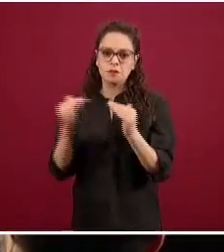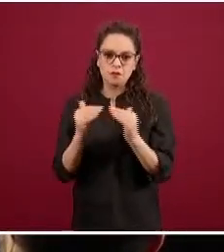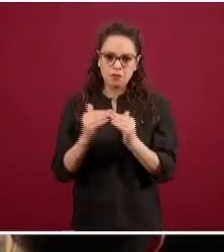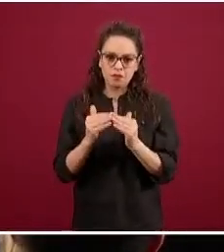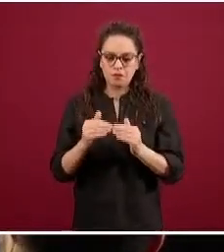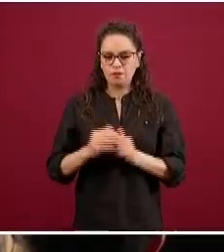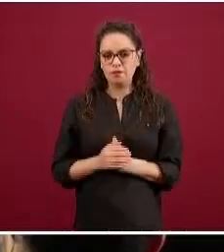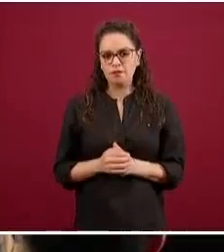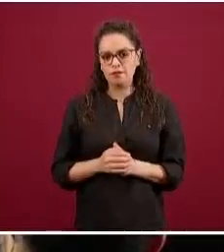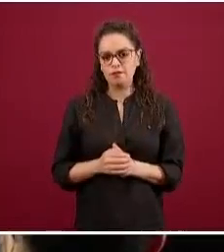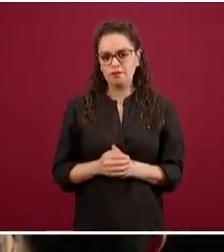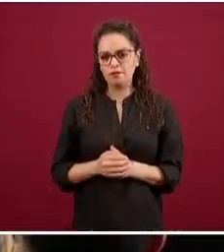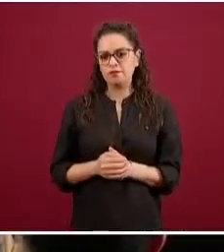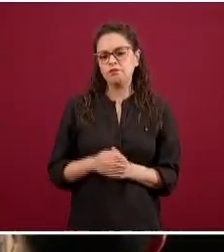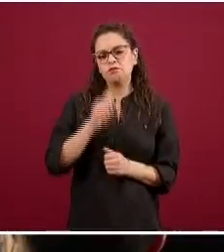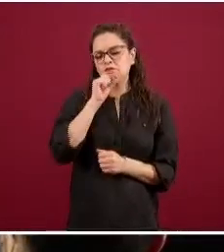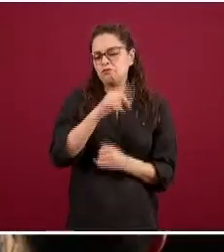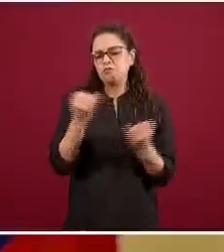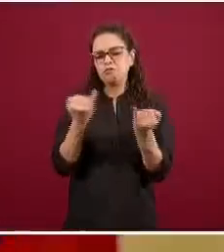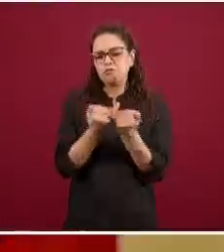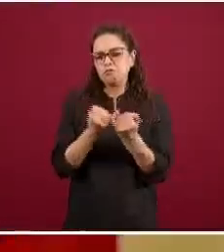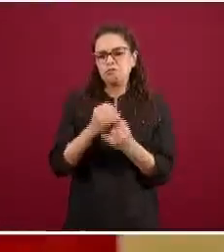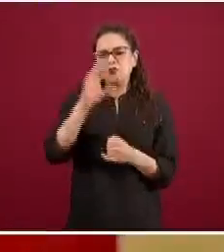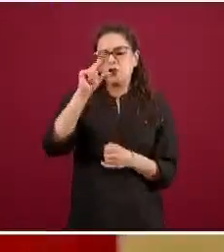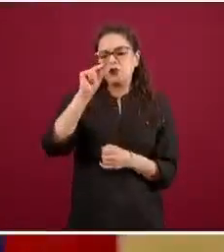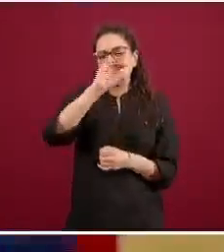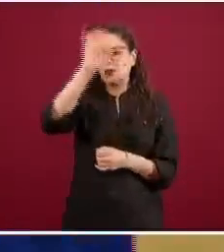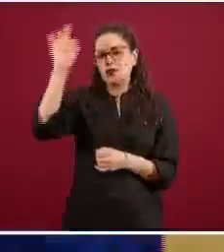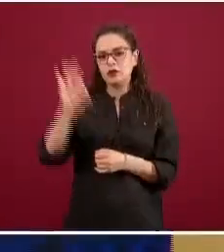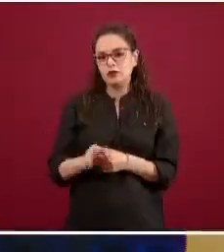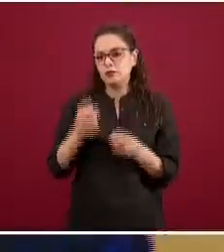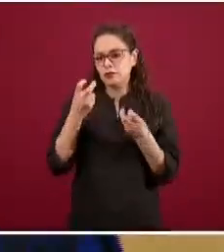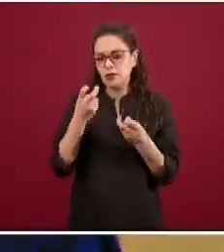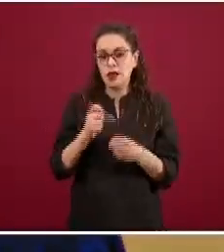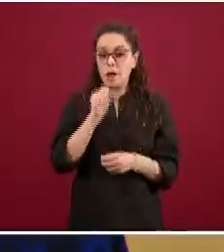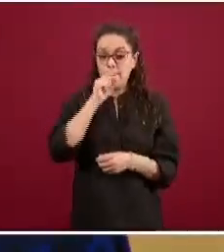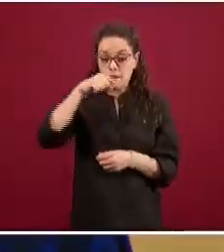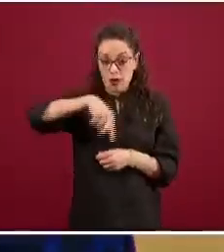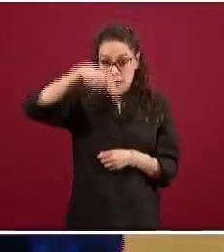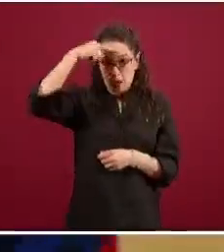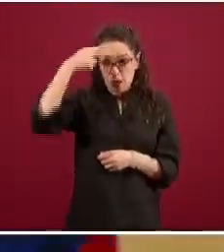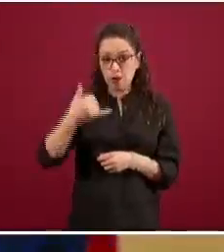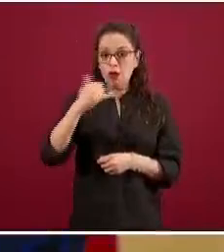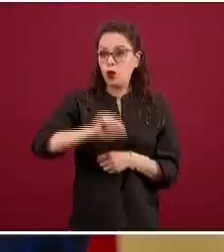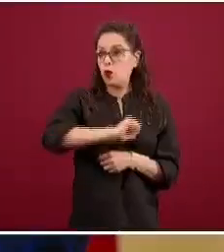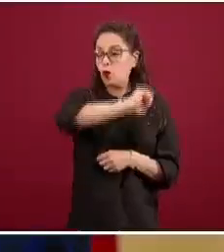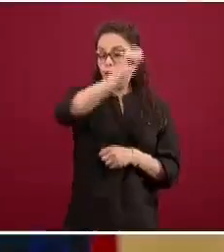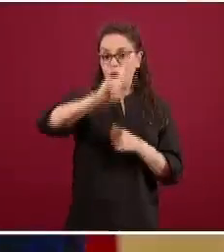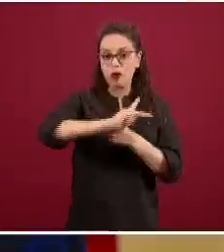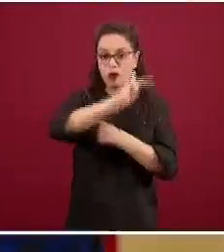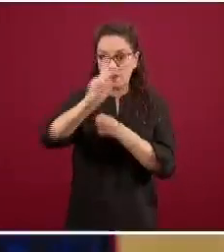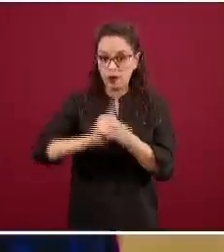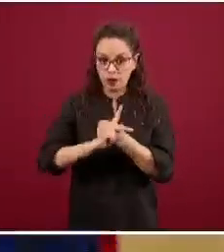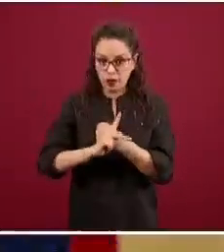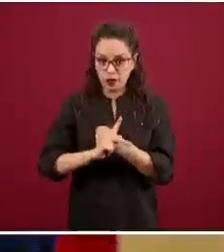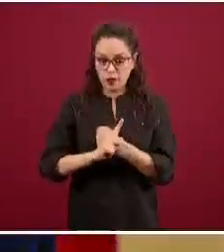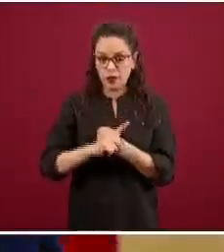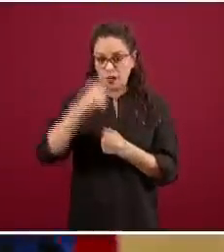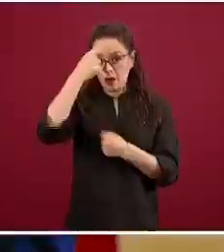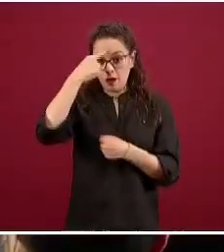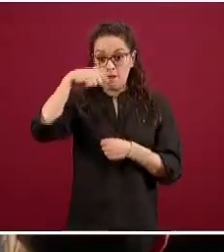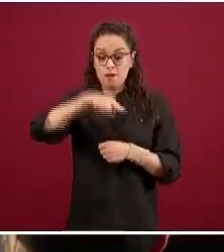casos. O como ocurre ahora, también en México y ha ocurrido en todos los países, que por razones de salud pública, para evitar